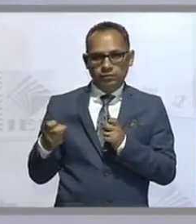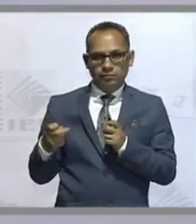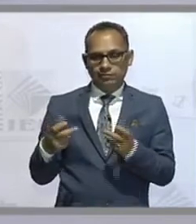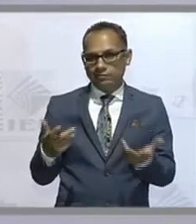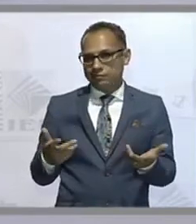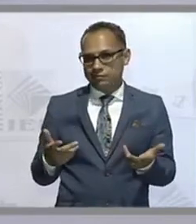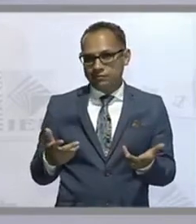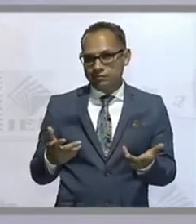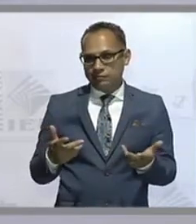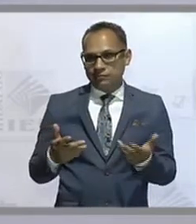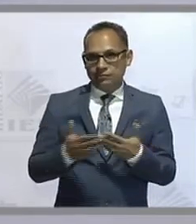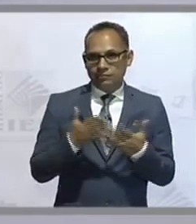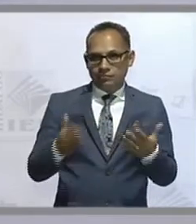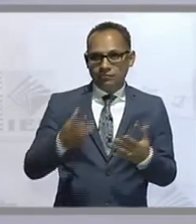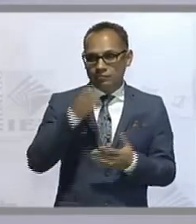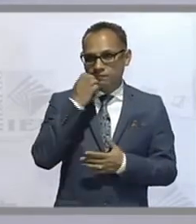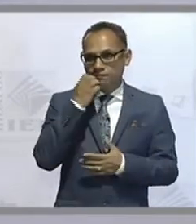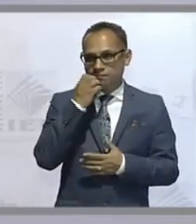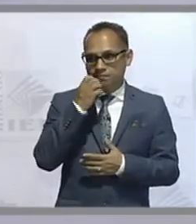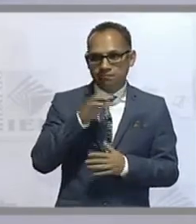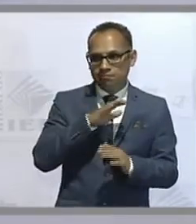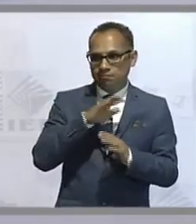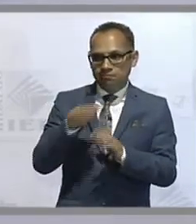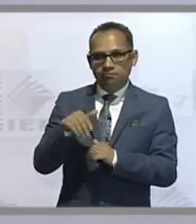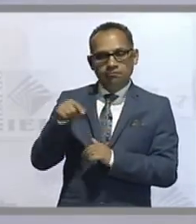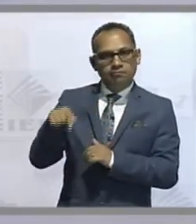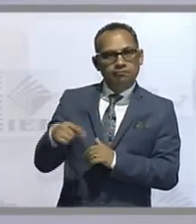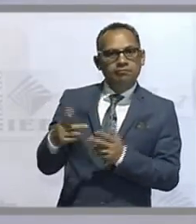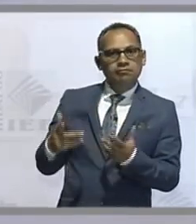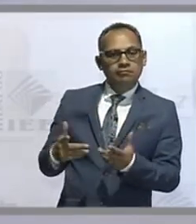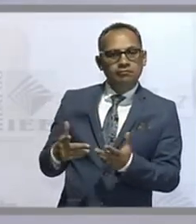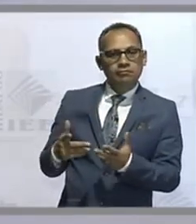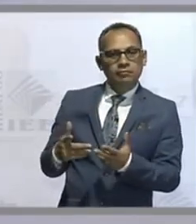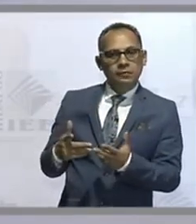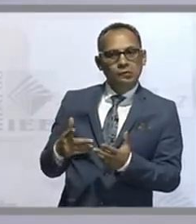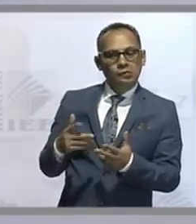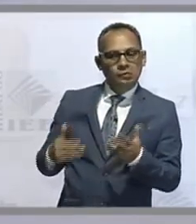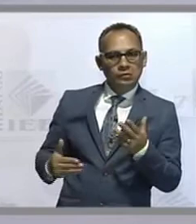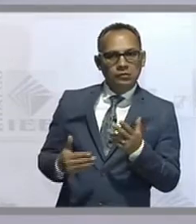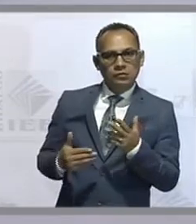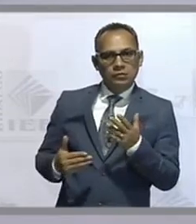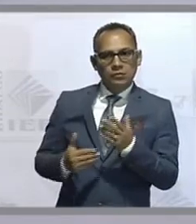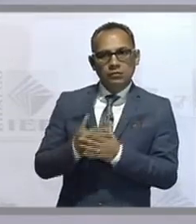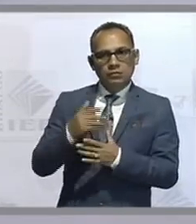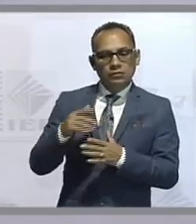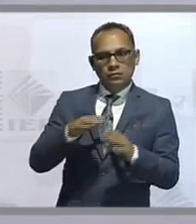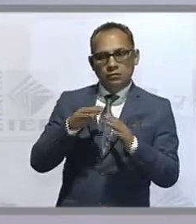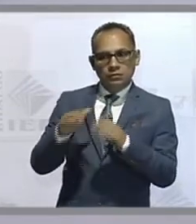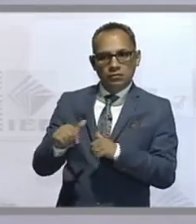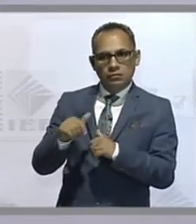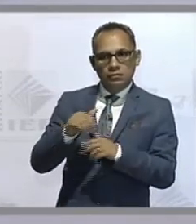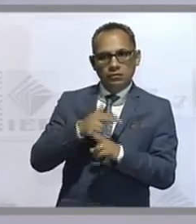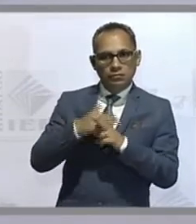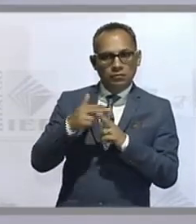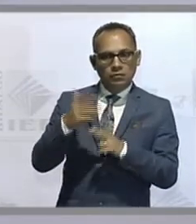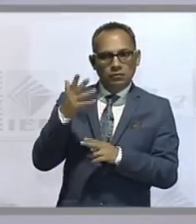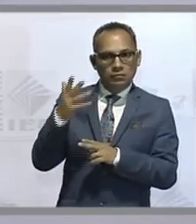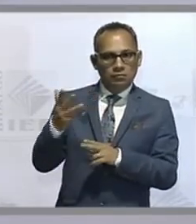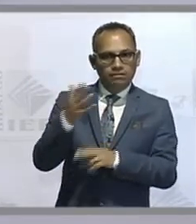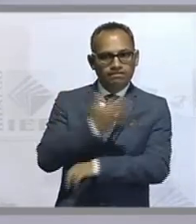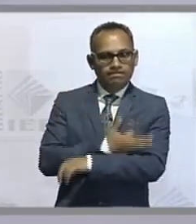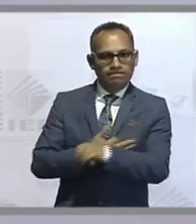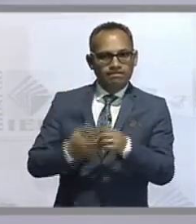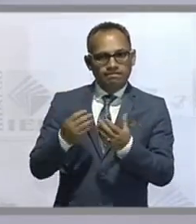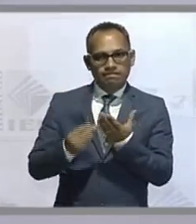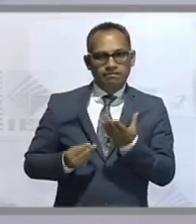y resulta que ya no comen porque los funcionarios se robaron los de la sep de hidalgo se robaron ese dinero esto ya no puede